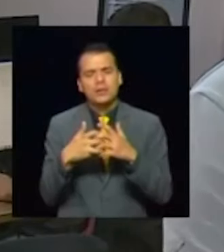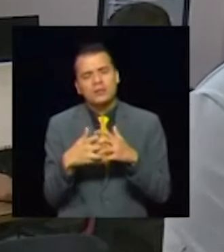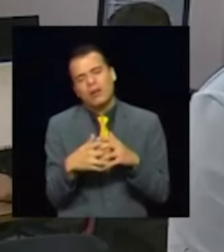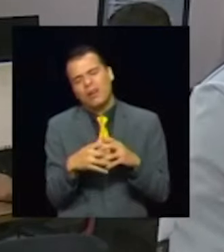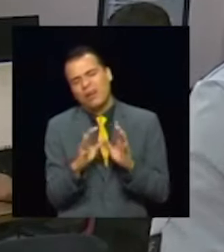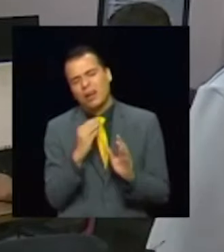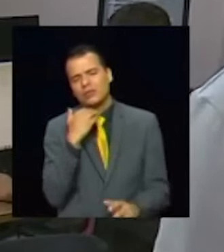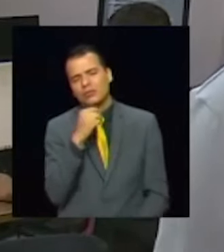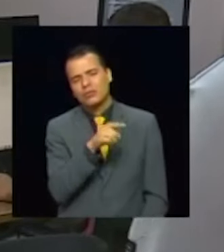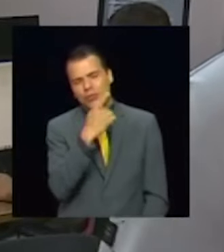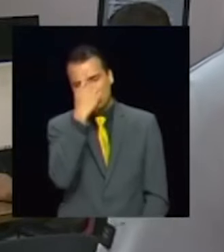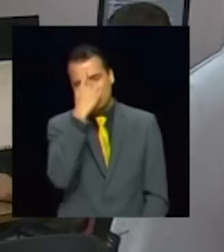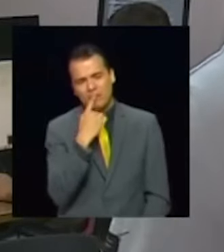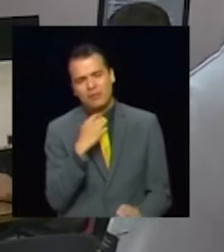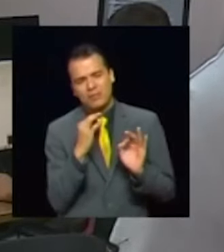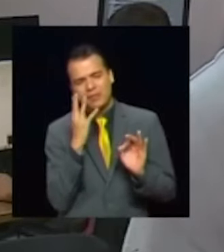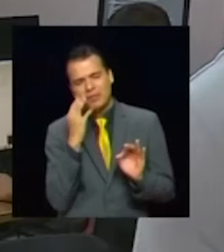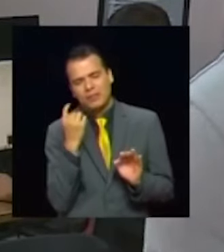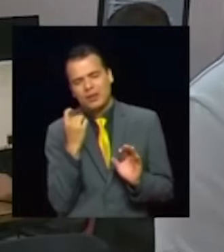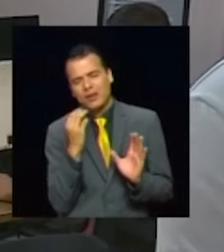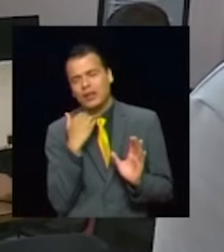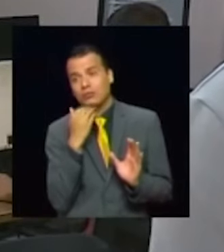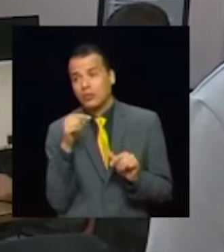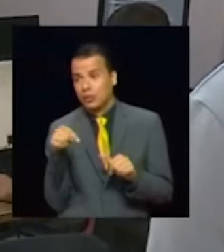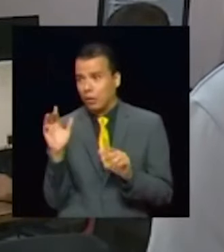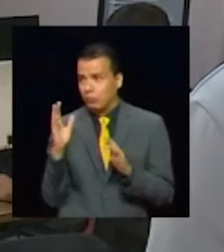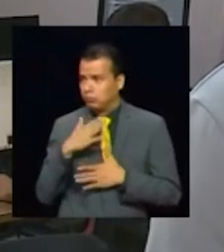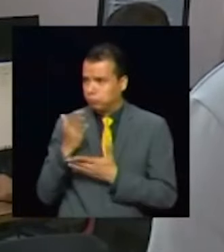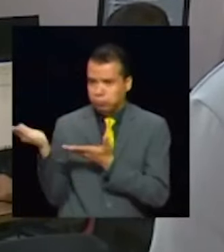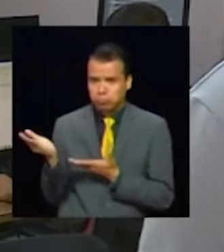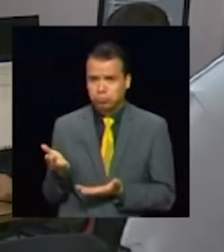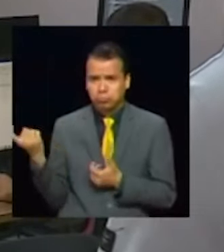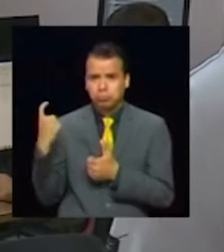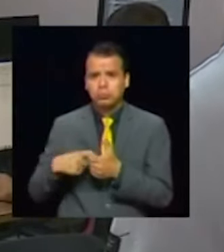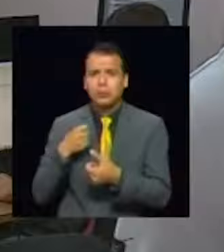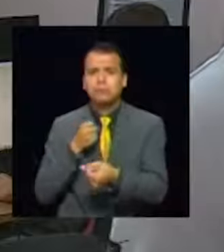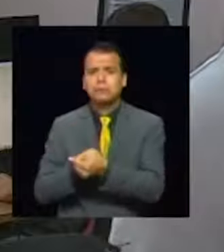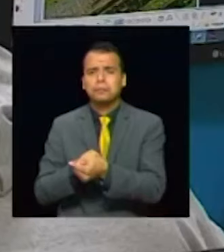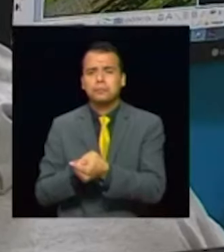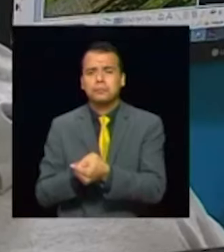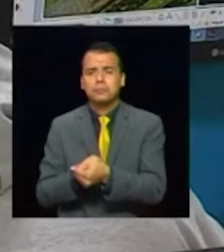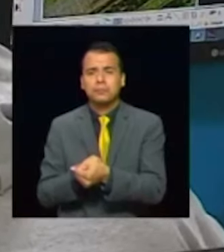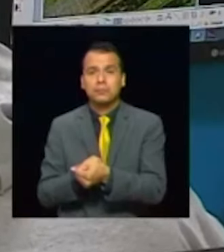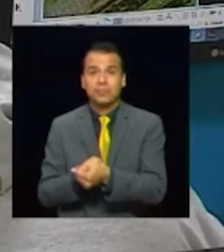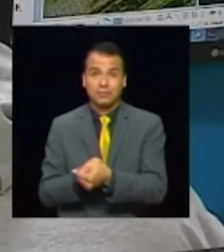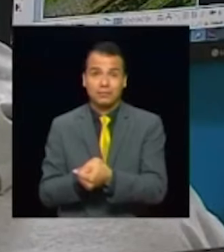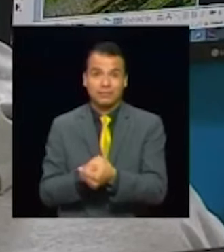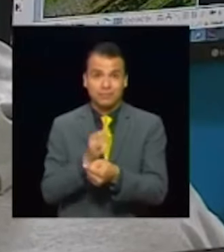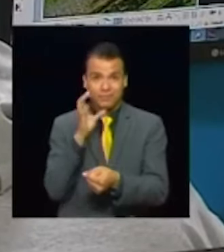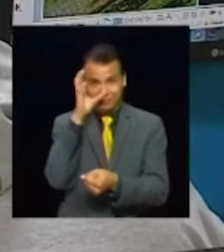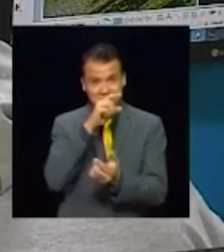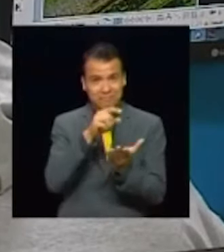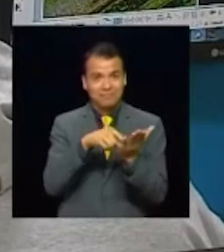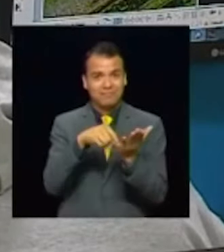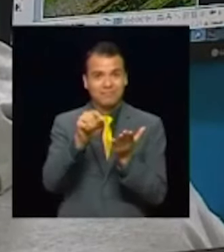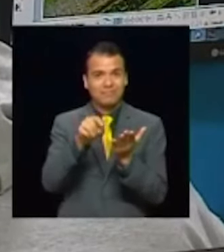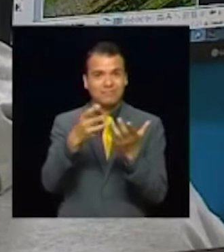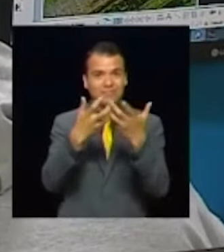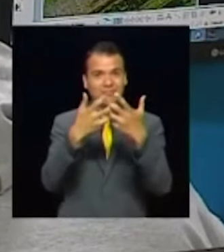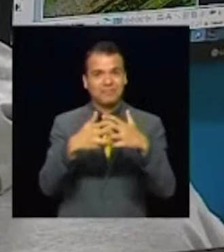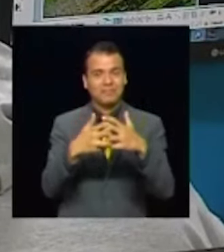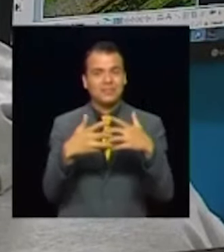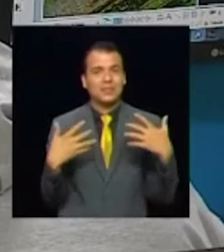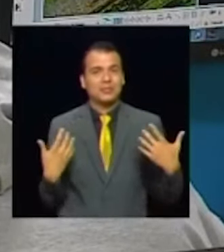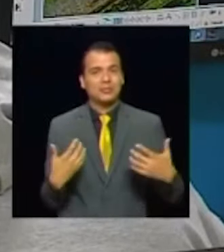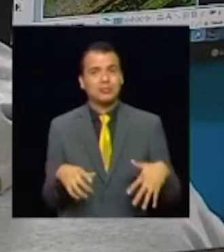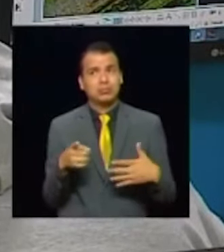como esa duda, por eso te piden la experiencia, pero aquí de una creen en ti, te dan la oportunidad. Buena esa, Vallecaucano, a esta empresa